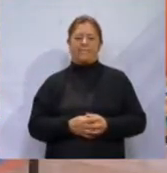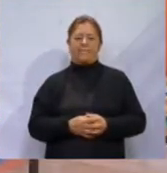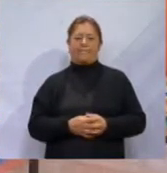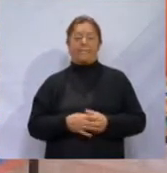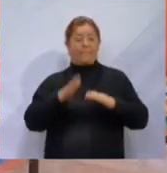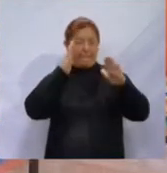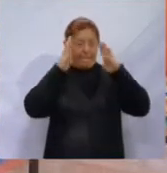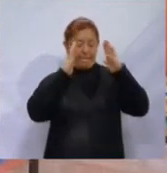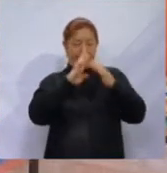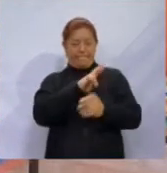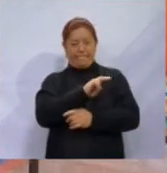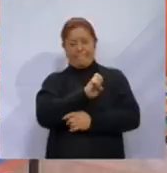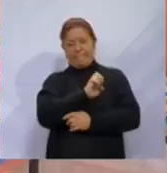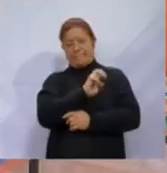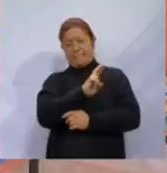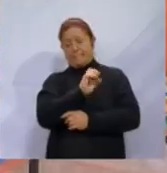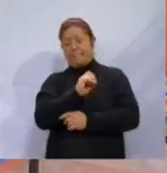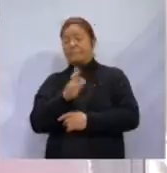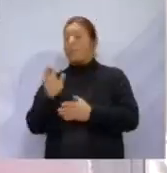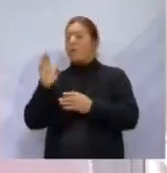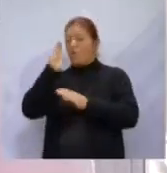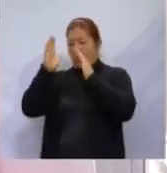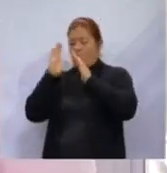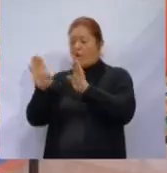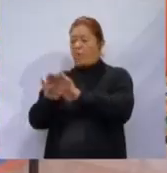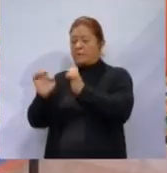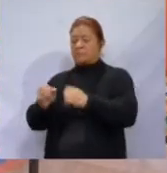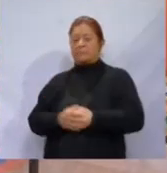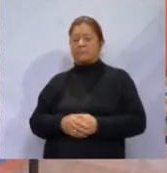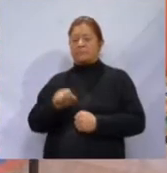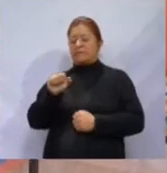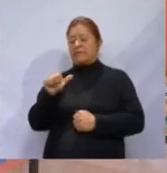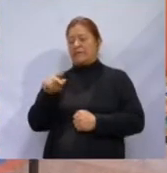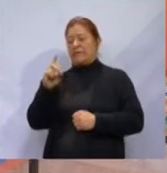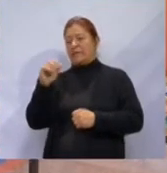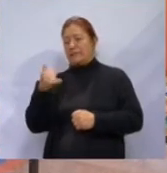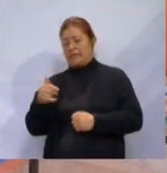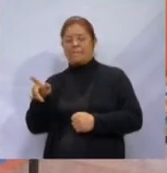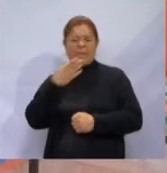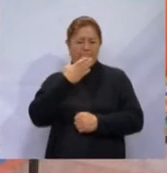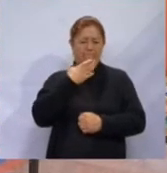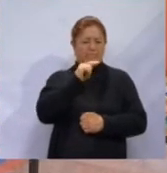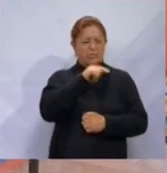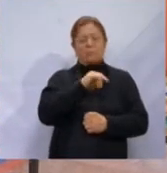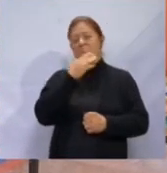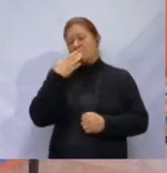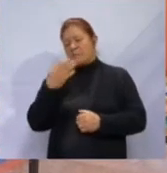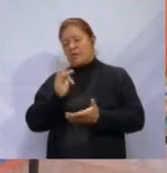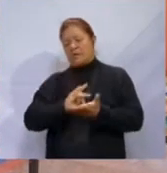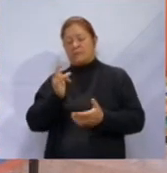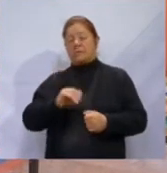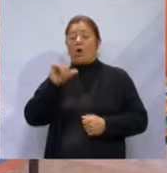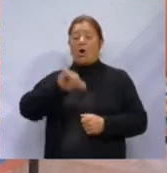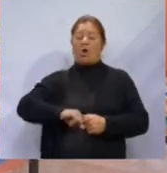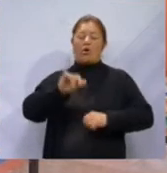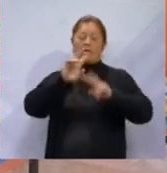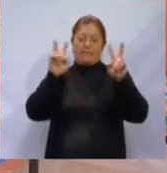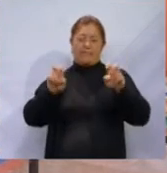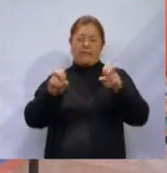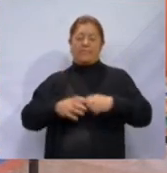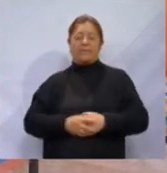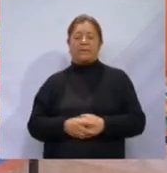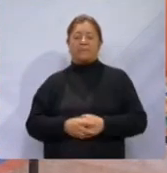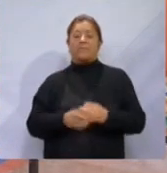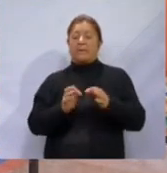Hola, Vero. Hola, ¿cómo estás, Andy? Muy bien, ¿y tú? Bien, gracias. ¿De qué vamos a hablar hoy? El día de hoy vamos a hablar de un